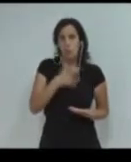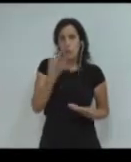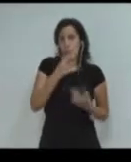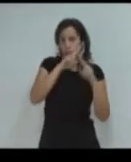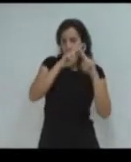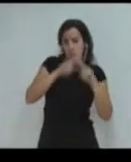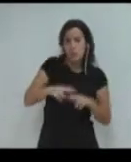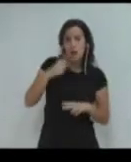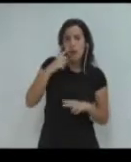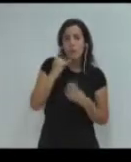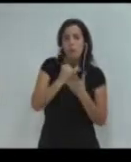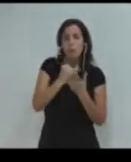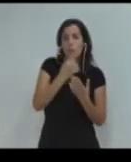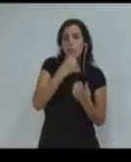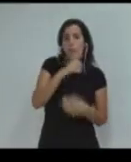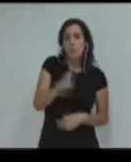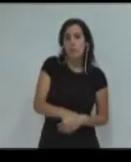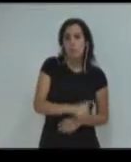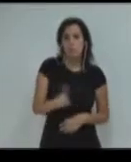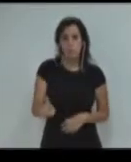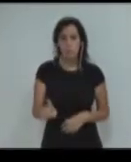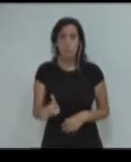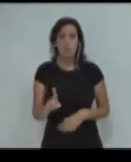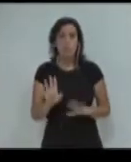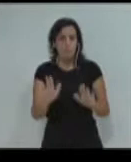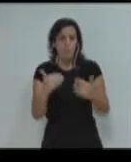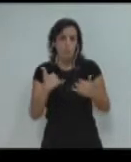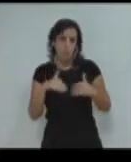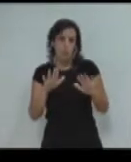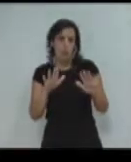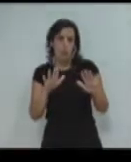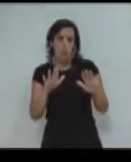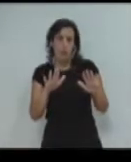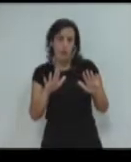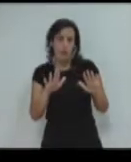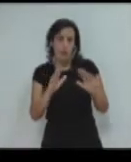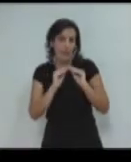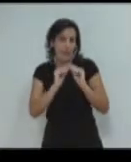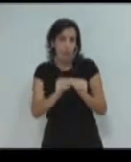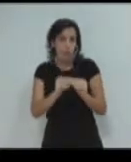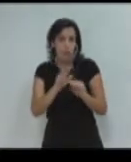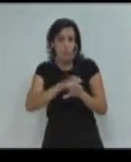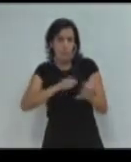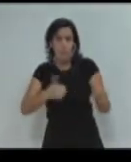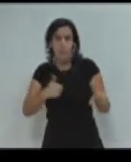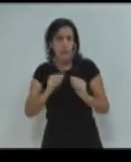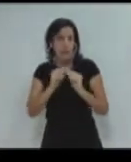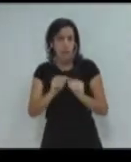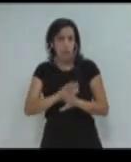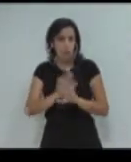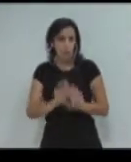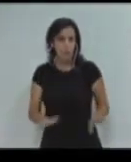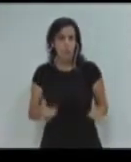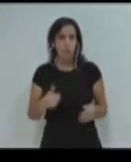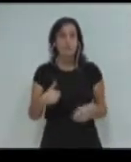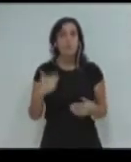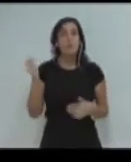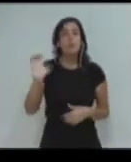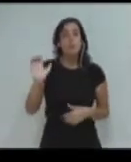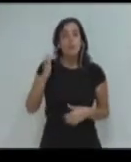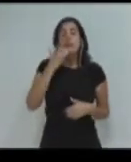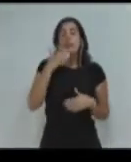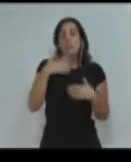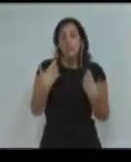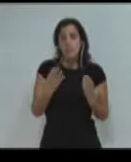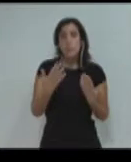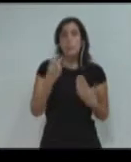¿no? Pero ya hay una gran parte ya realizada, Sí, ¿no? sí, sí. Sí. Que lo Si realizan partes del automático. documento inicial, ya sea por